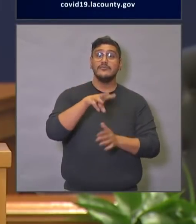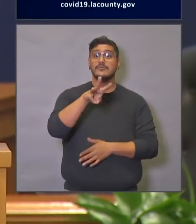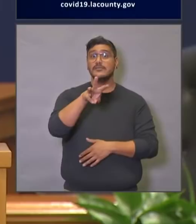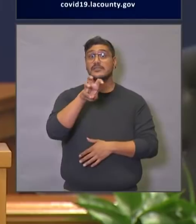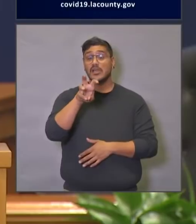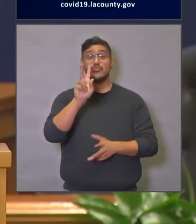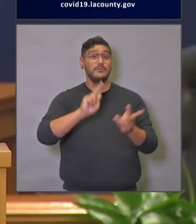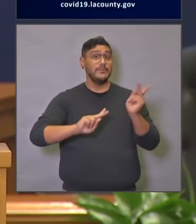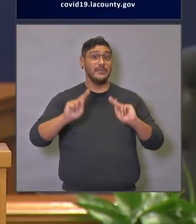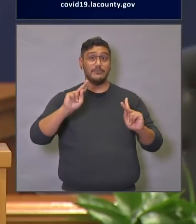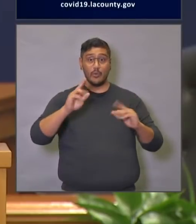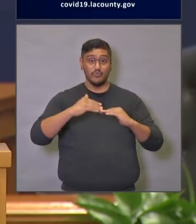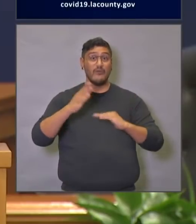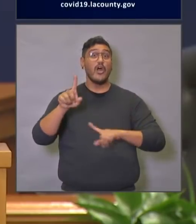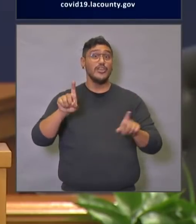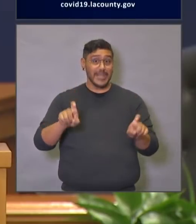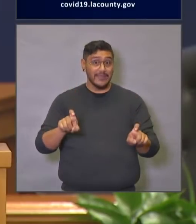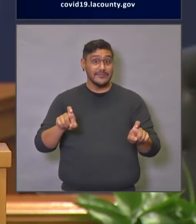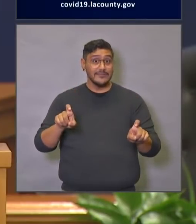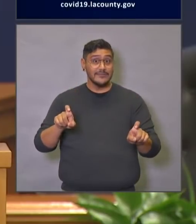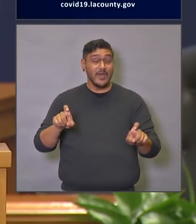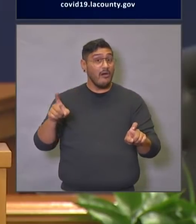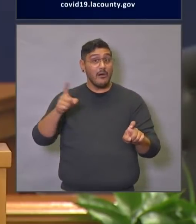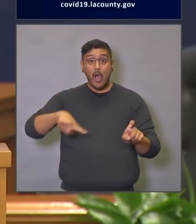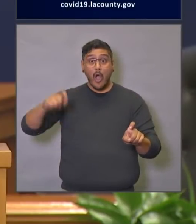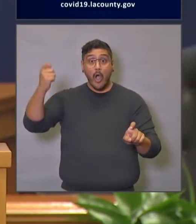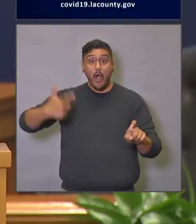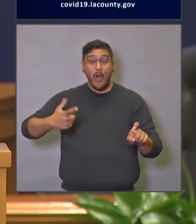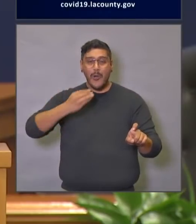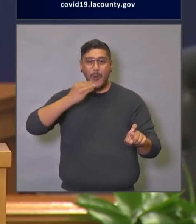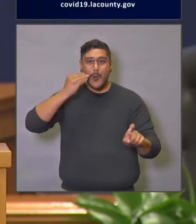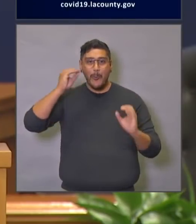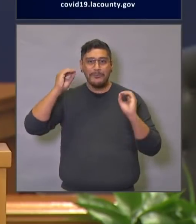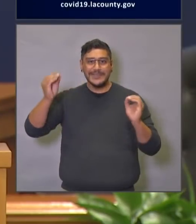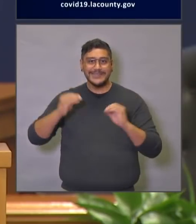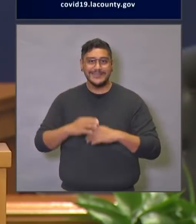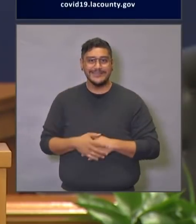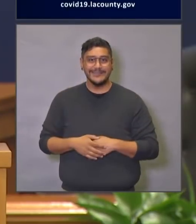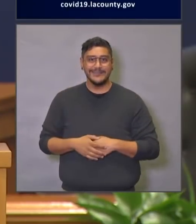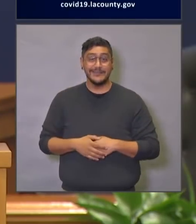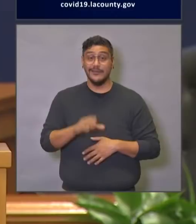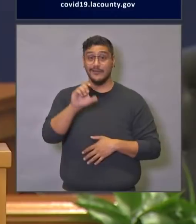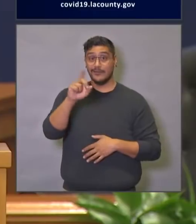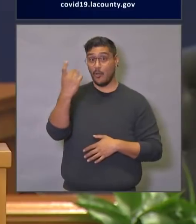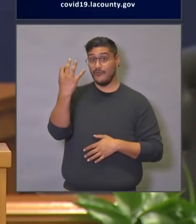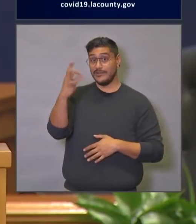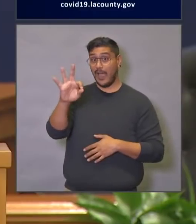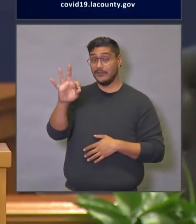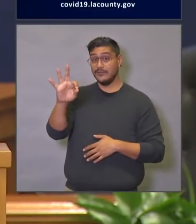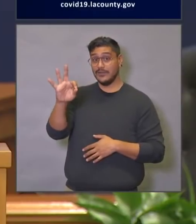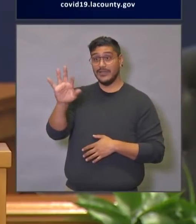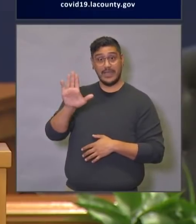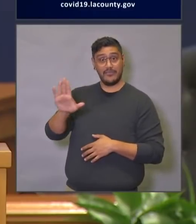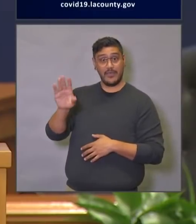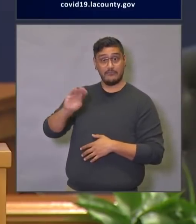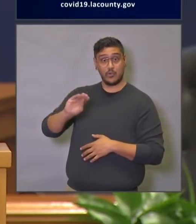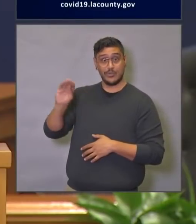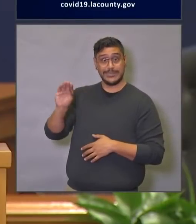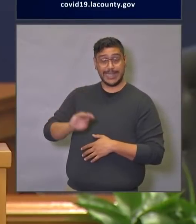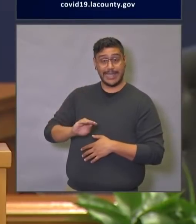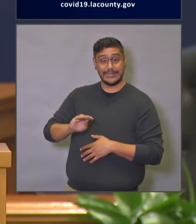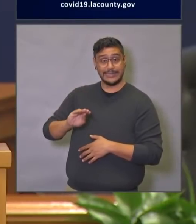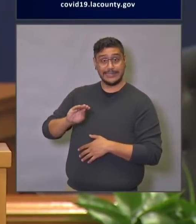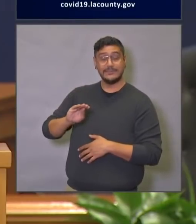12,600 personas sin hogar. La tasa de casos de COVID-19 de personas sin hogar ha sido